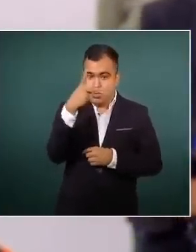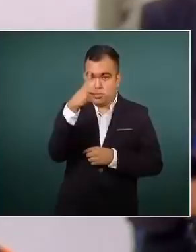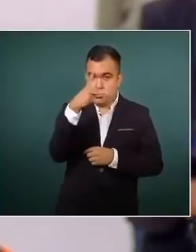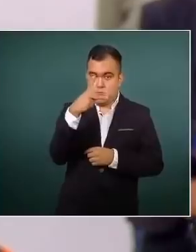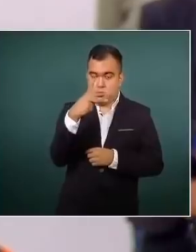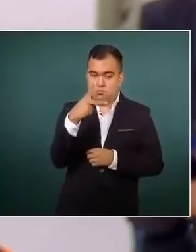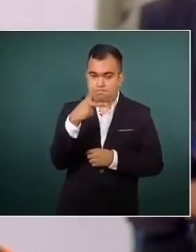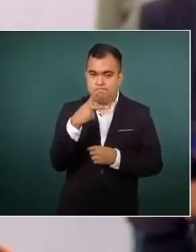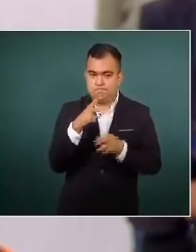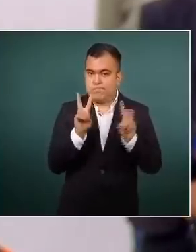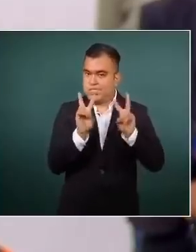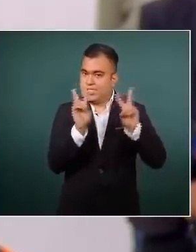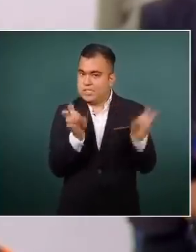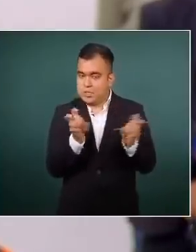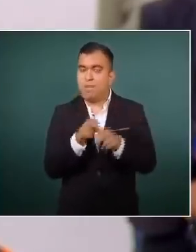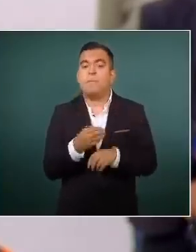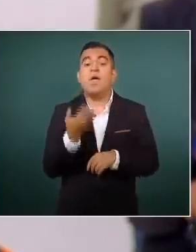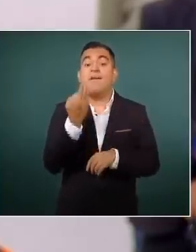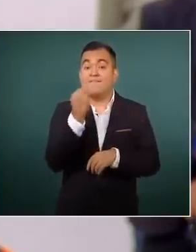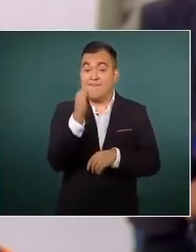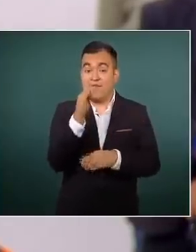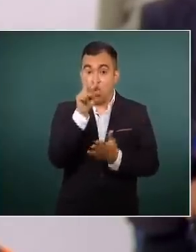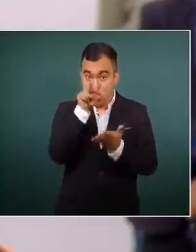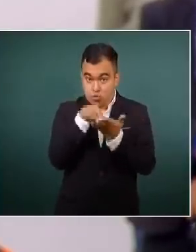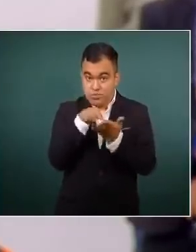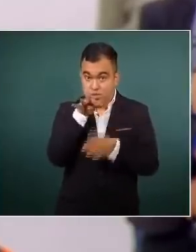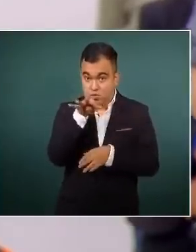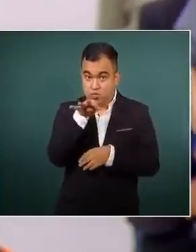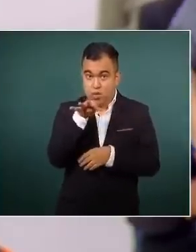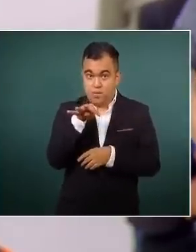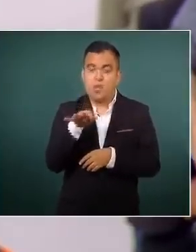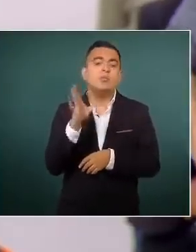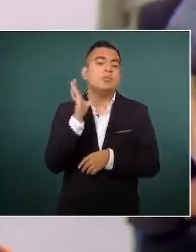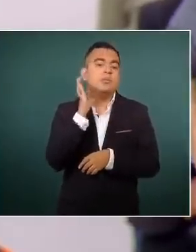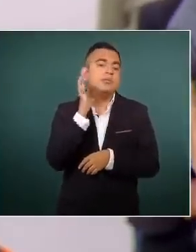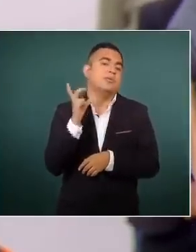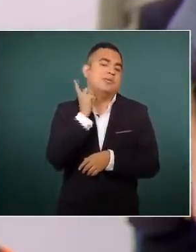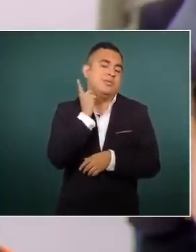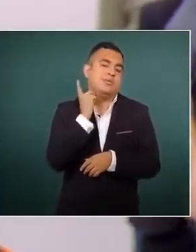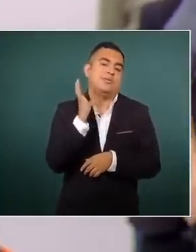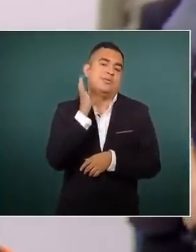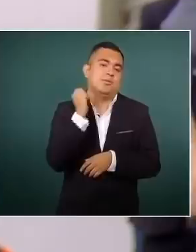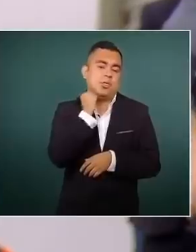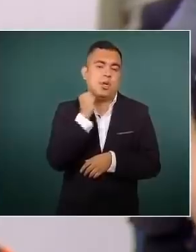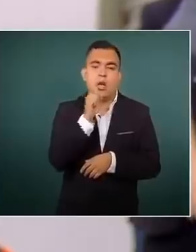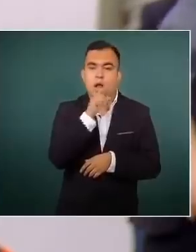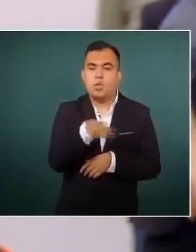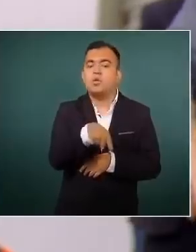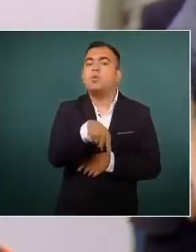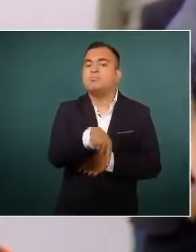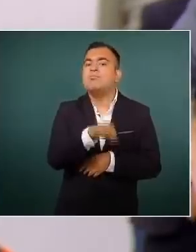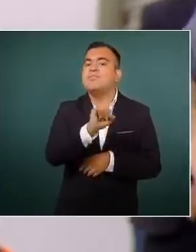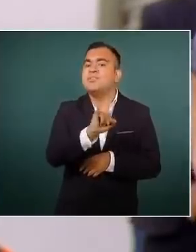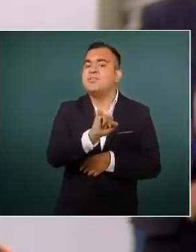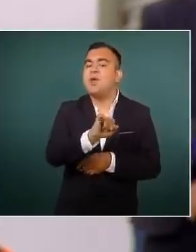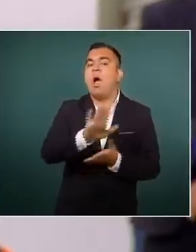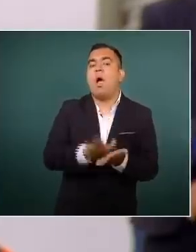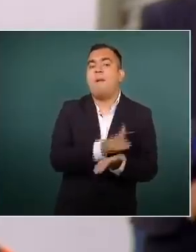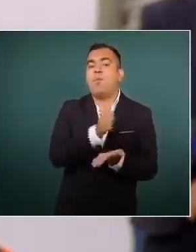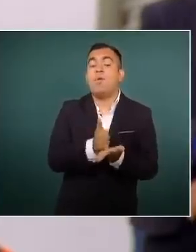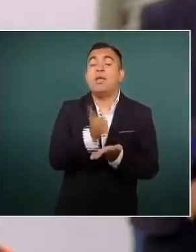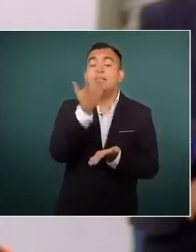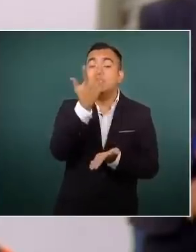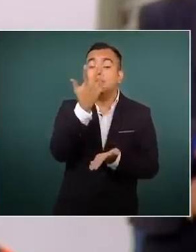dio por eso urge protegerla y activar el mecanismo de protección de periodistas ante los hechos que pueda tomar